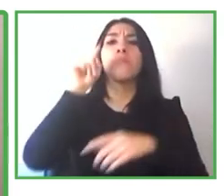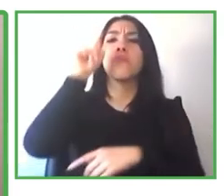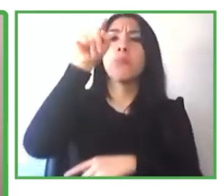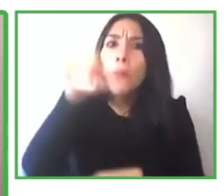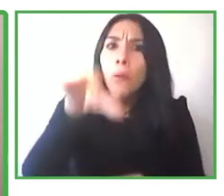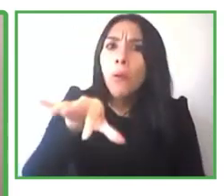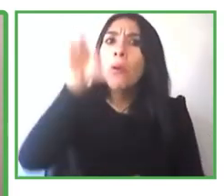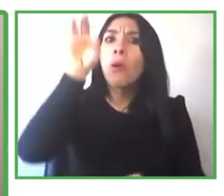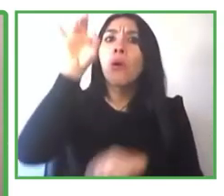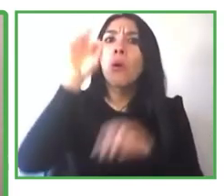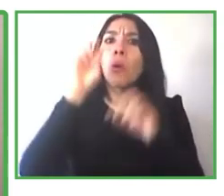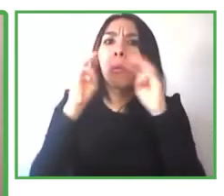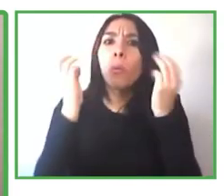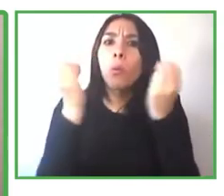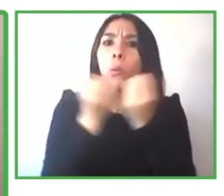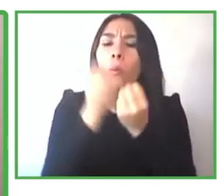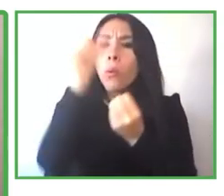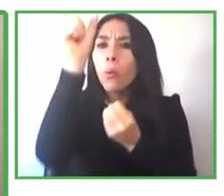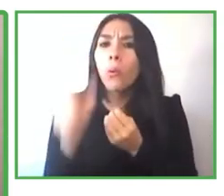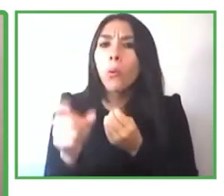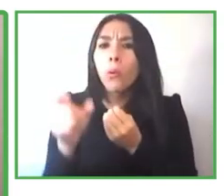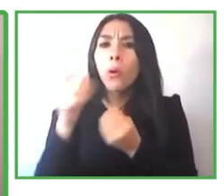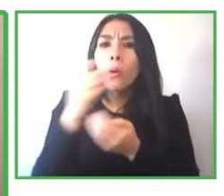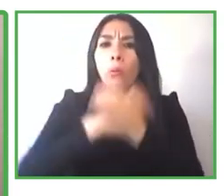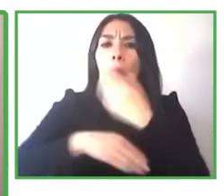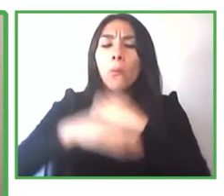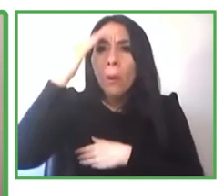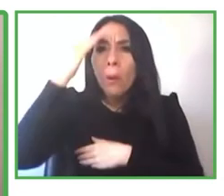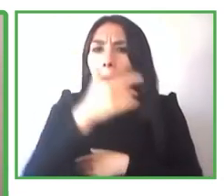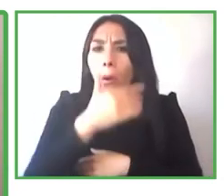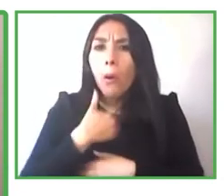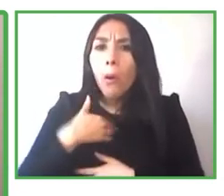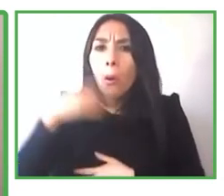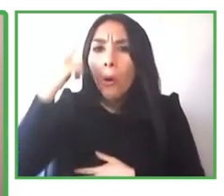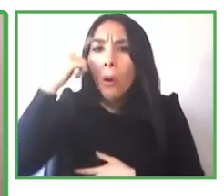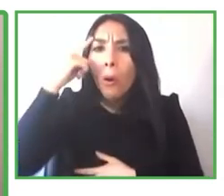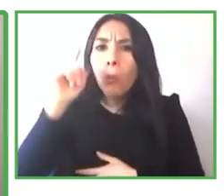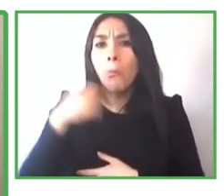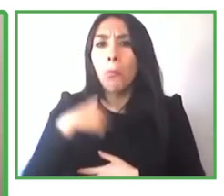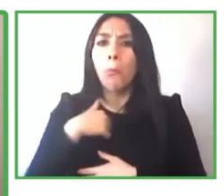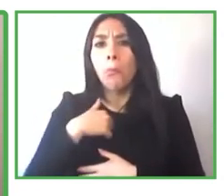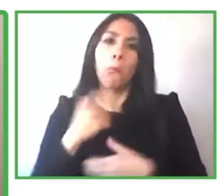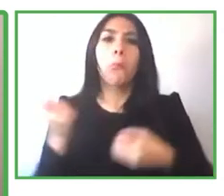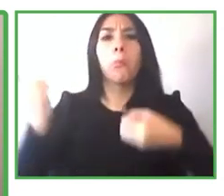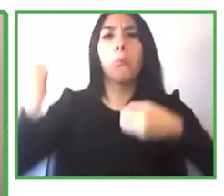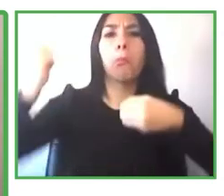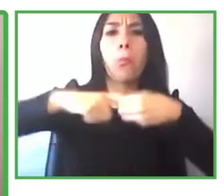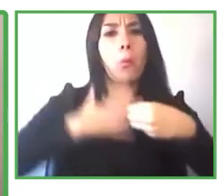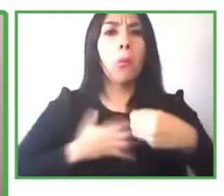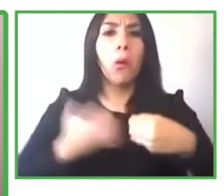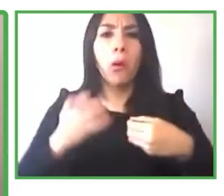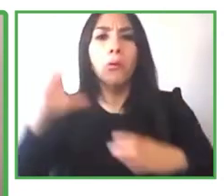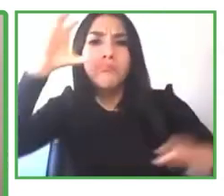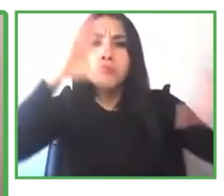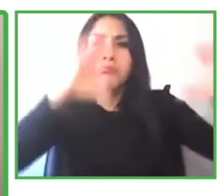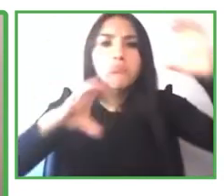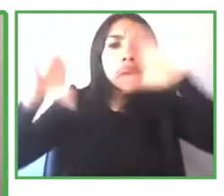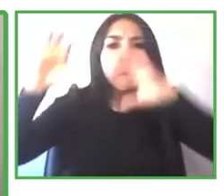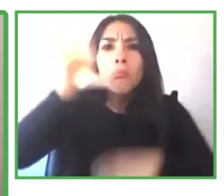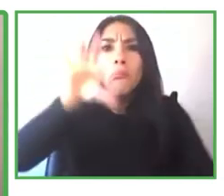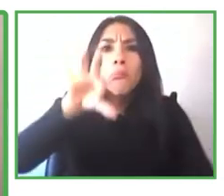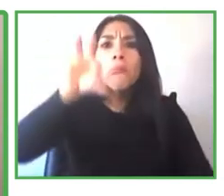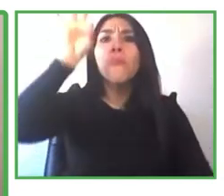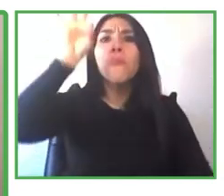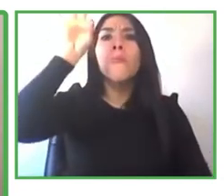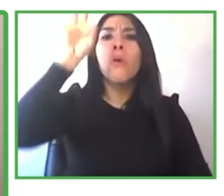Y empecé a buscar y encontré nunca anticipé, nunca me imaginé